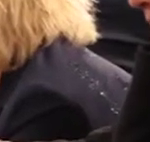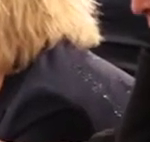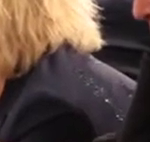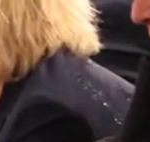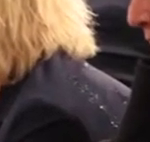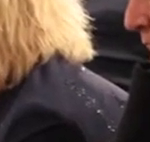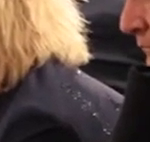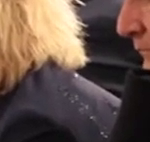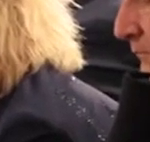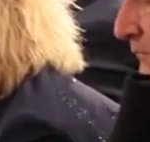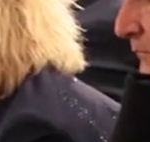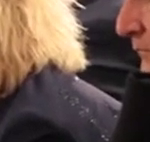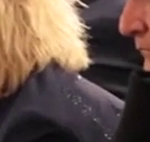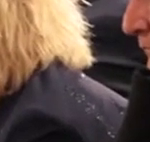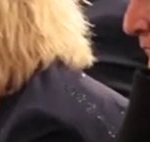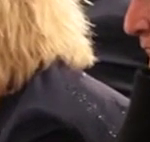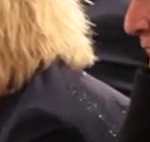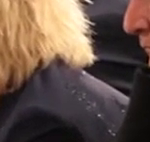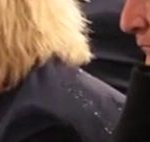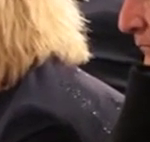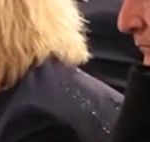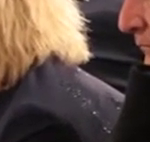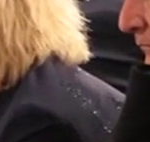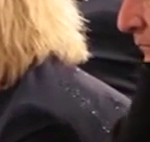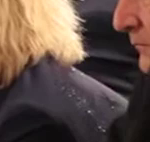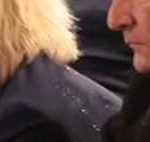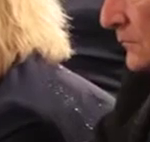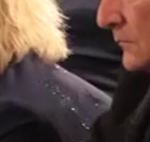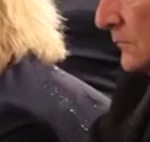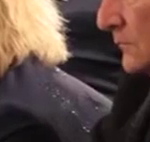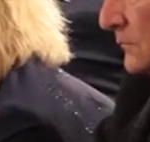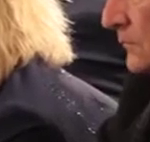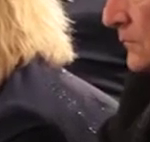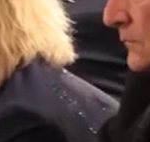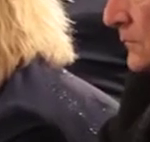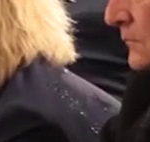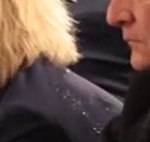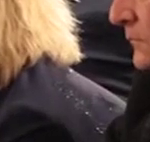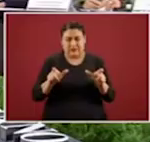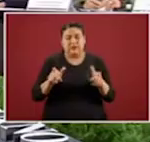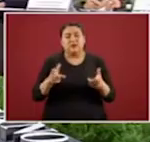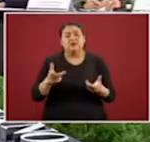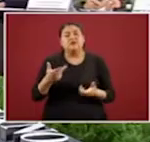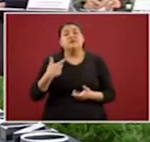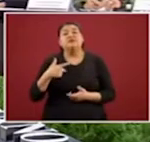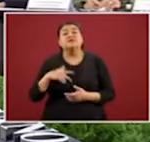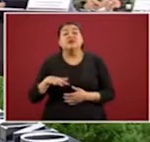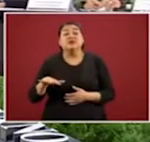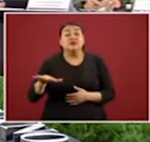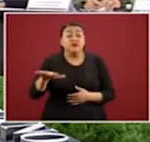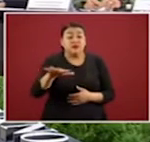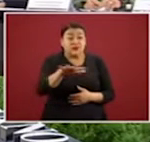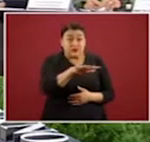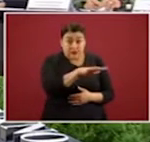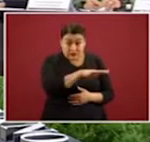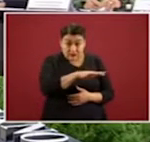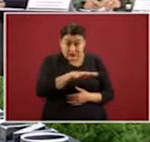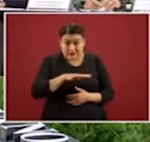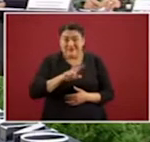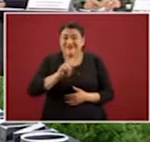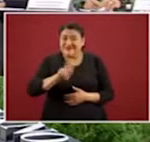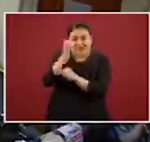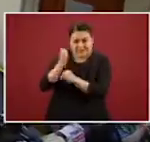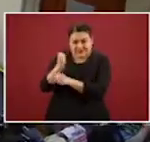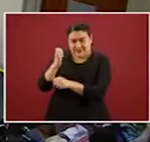y el gobernador marco vena participó en la 45ª sesión ordinaria del consejo nacional de seguridad pública encabezó el presidente de méxico andrés manuel lópez obrador